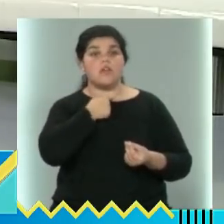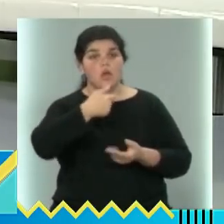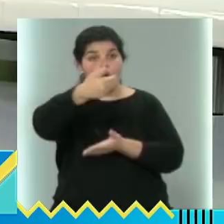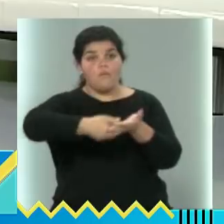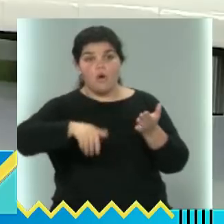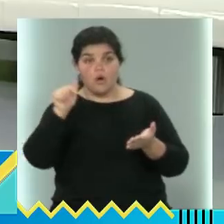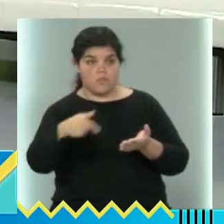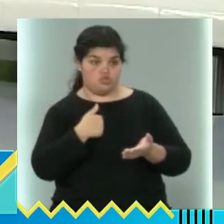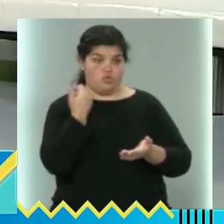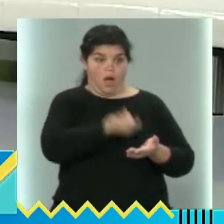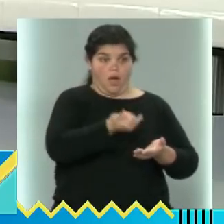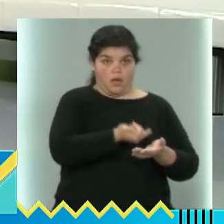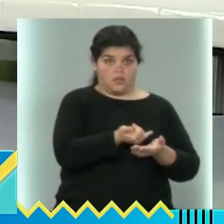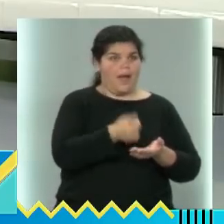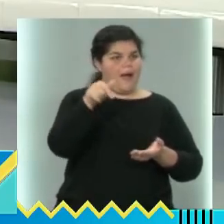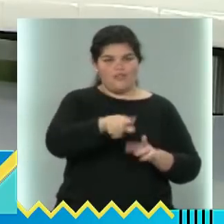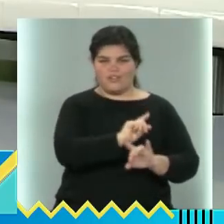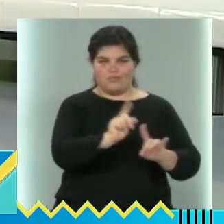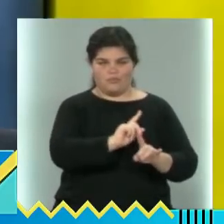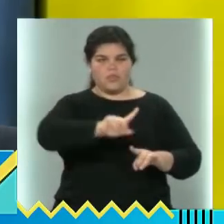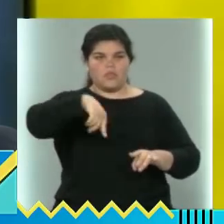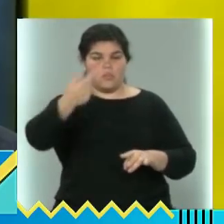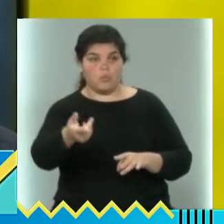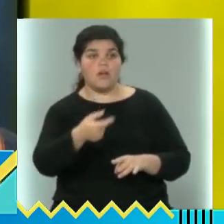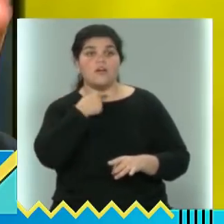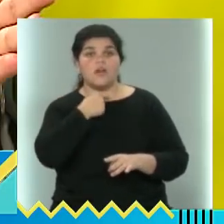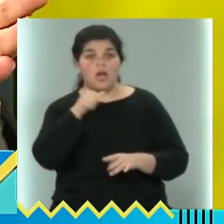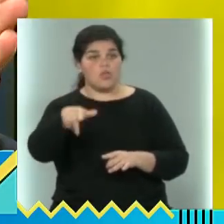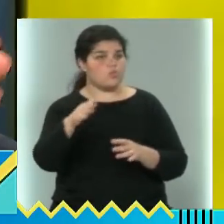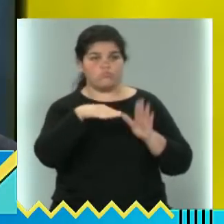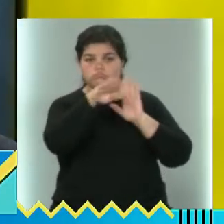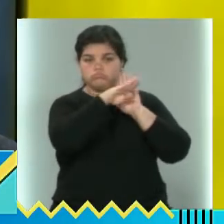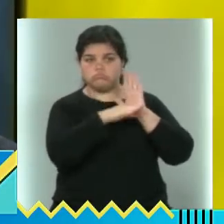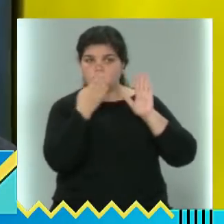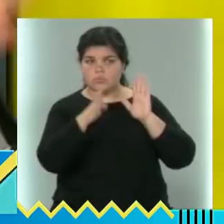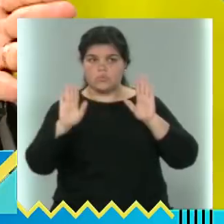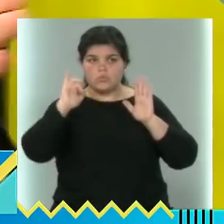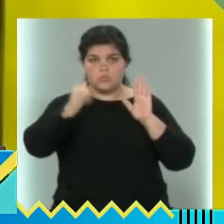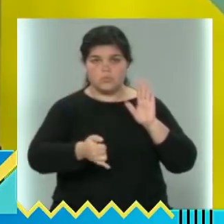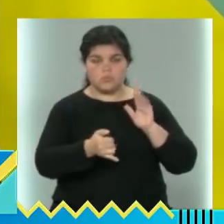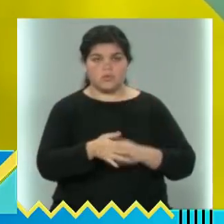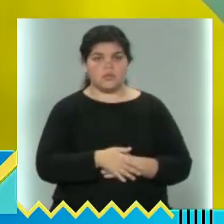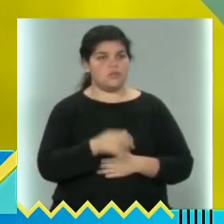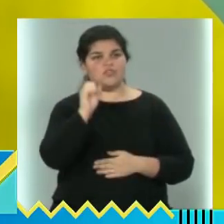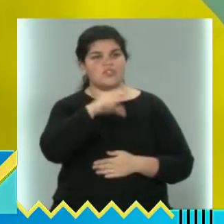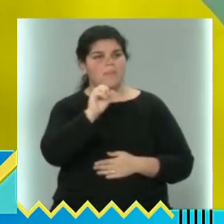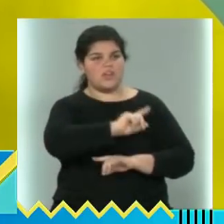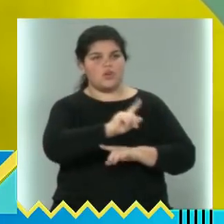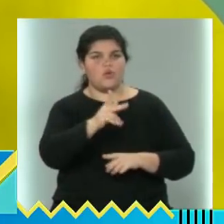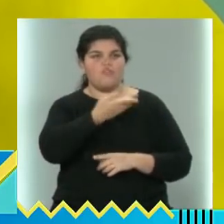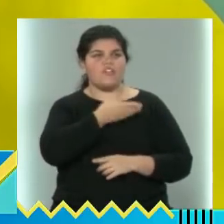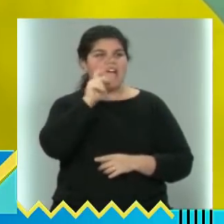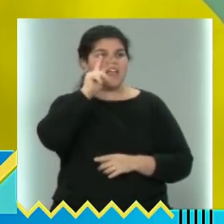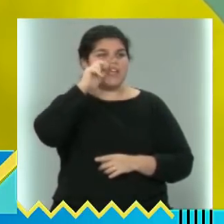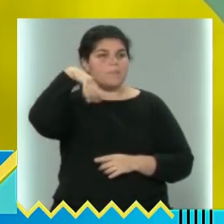no lo vamos a hacer acá ahora, indican que todo fue cumplido. Y que inclusive, digamos, que no se llaman freatímetros, son los pozos de monitoreo